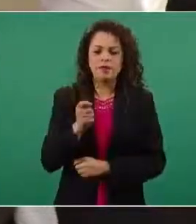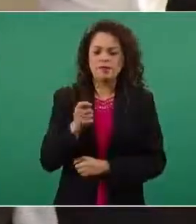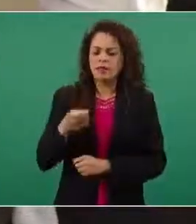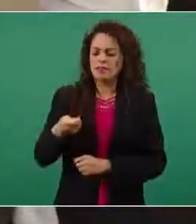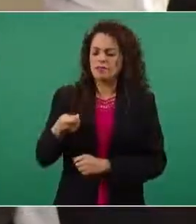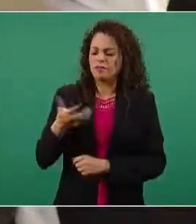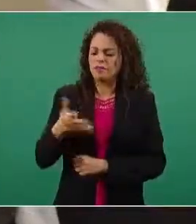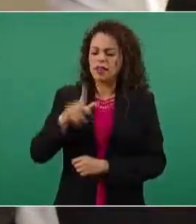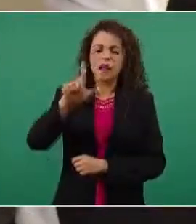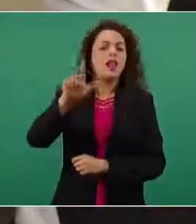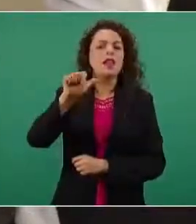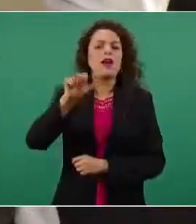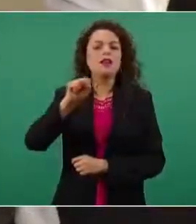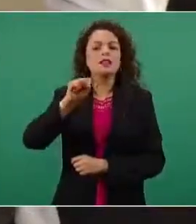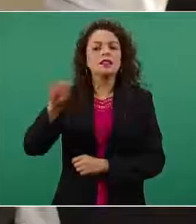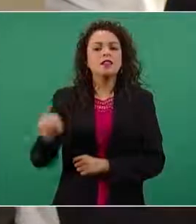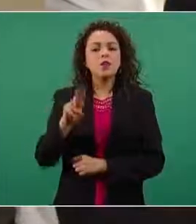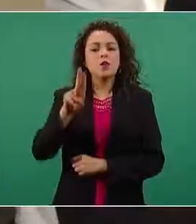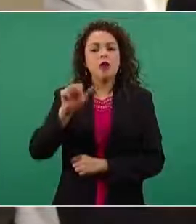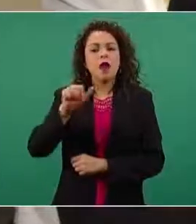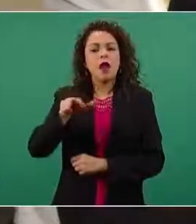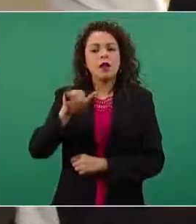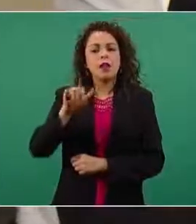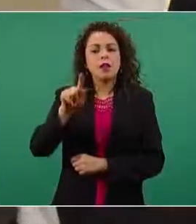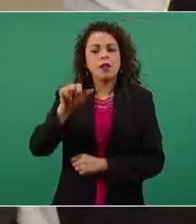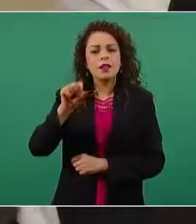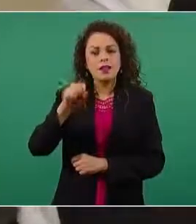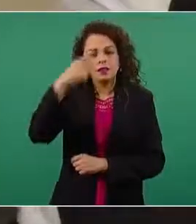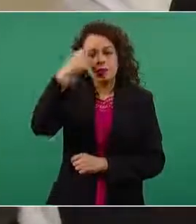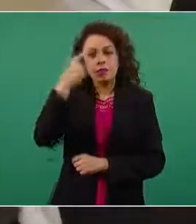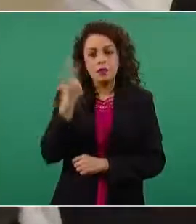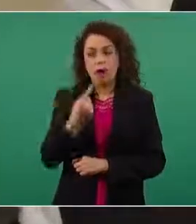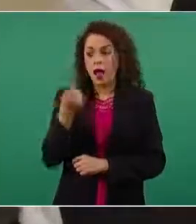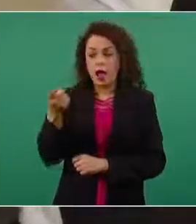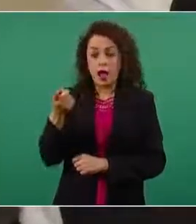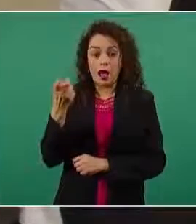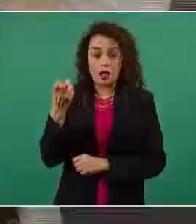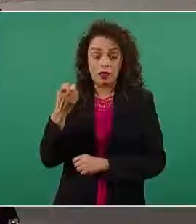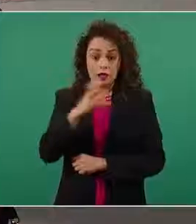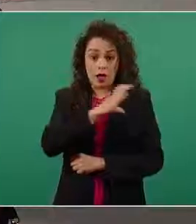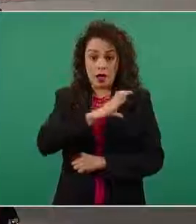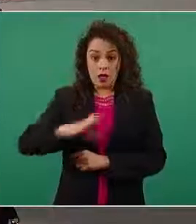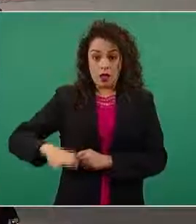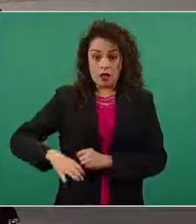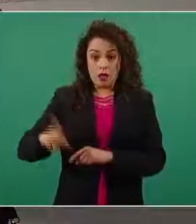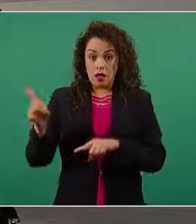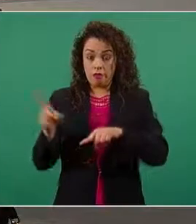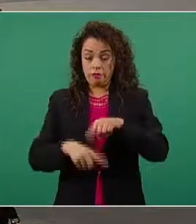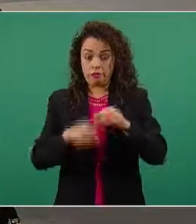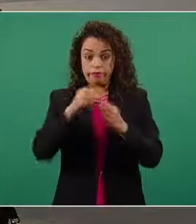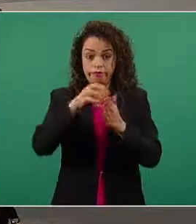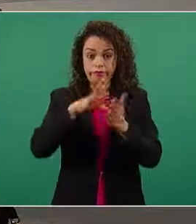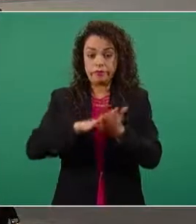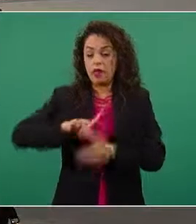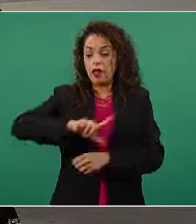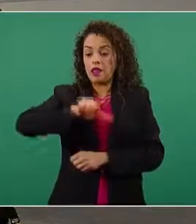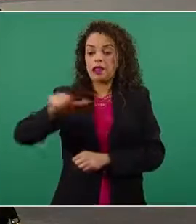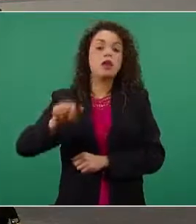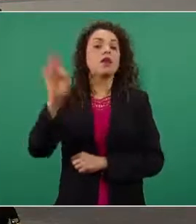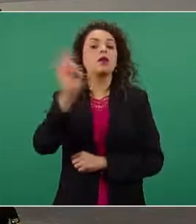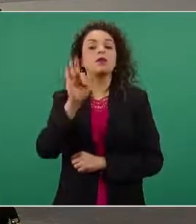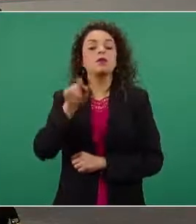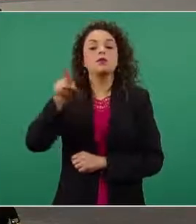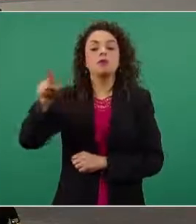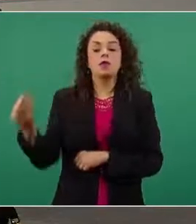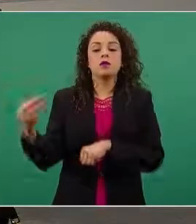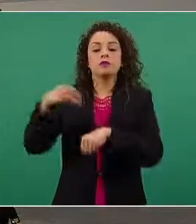Juanitas, para que sean los candidatos que hoy se les quitó el registro a quienes gobiernen después en esas